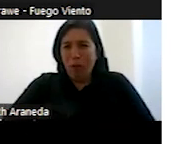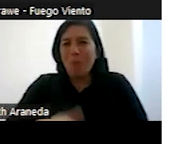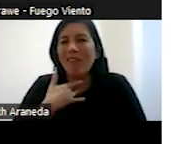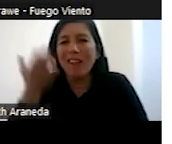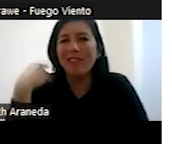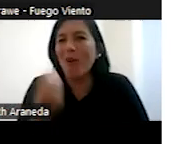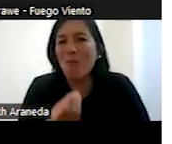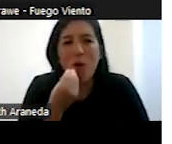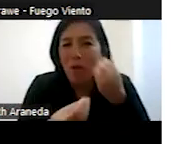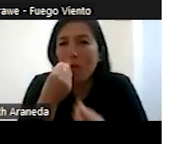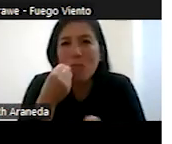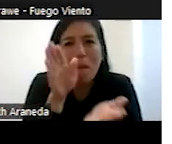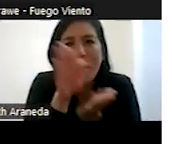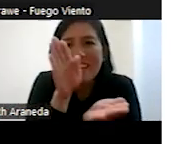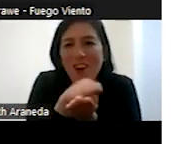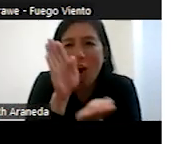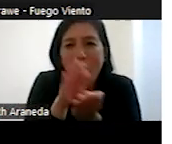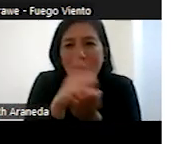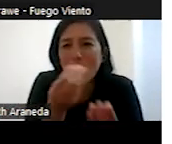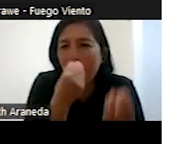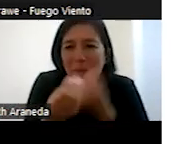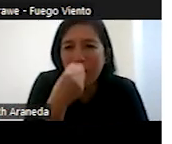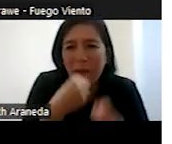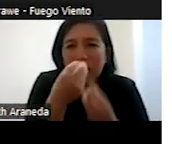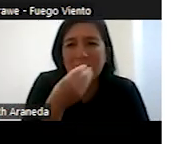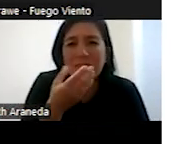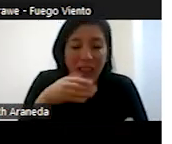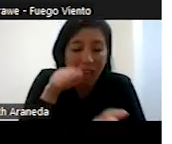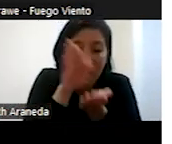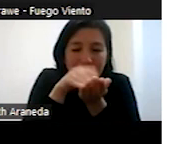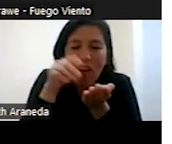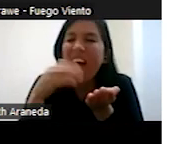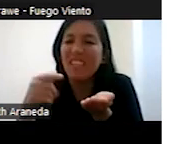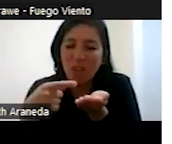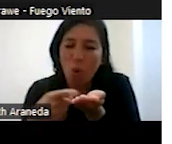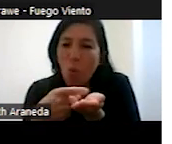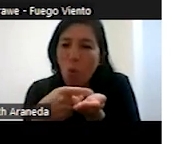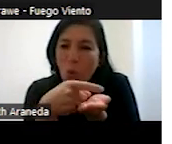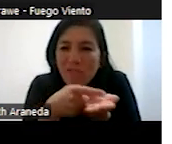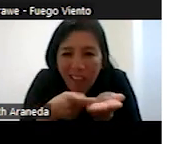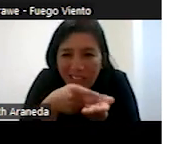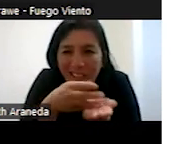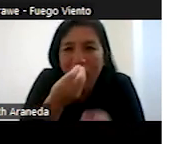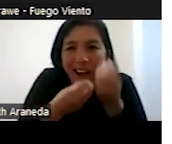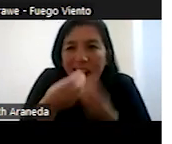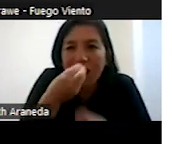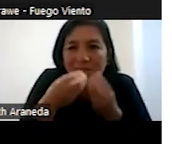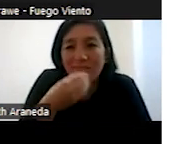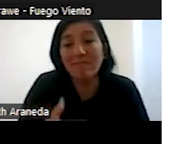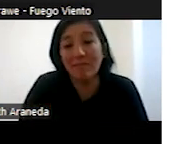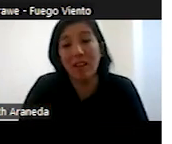consumo de manera indirecta de parásitos. Se cree que las poblaciones costeras